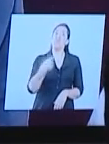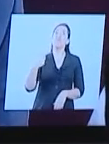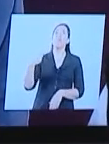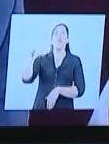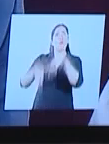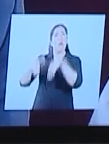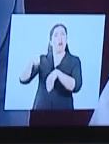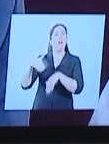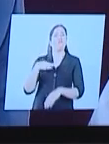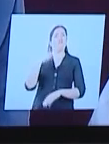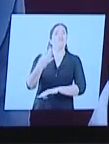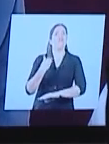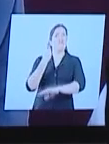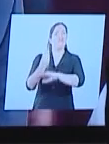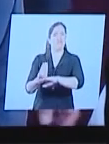que no estuvieran